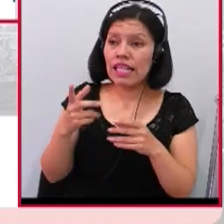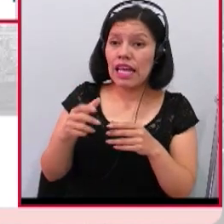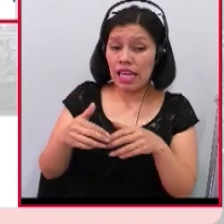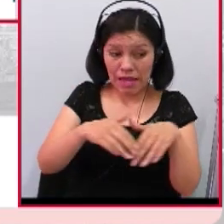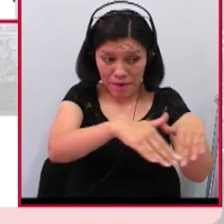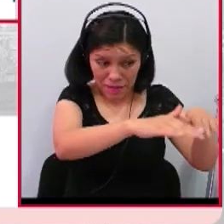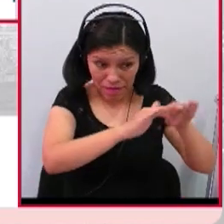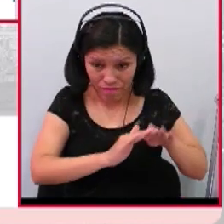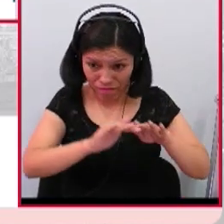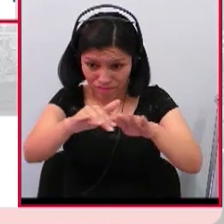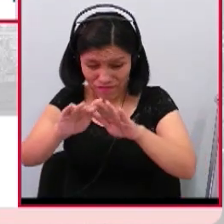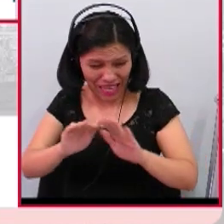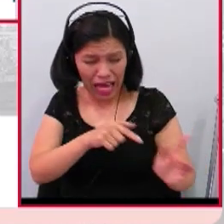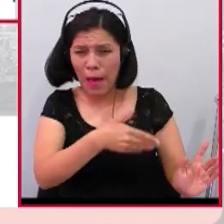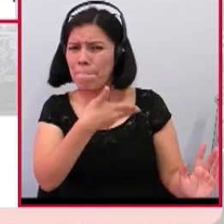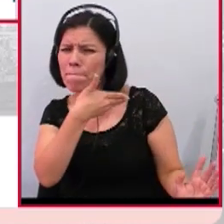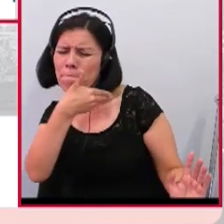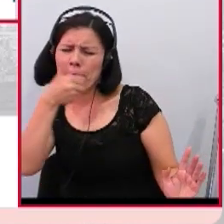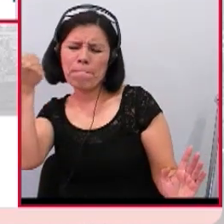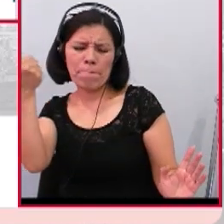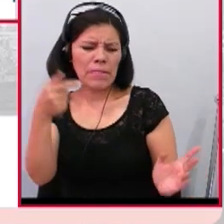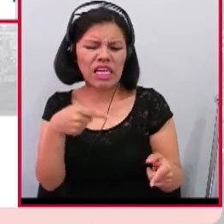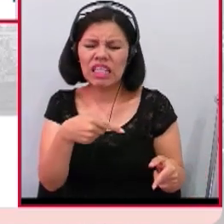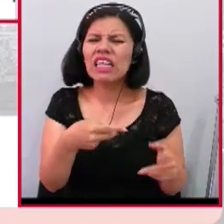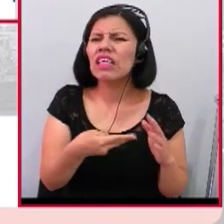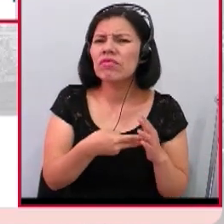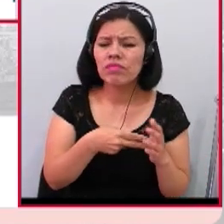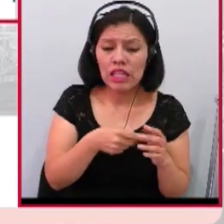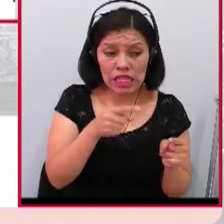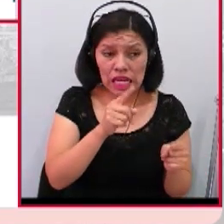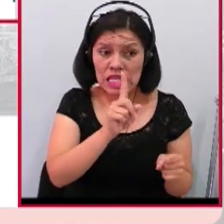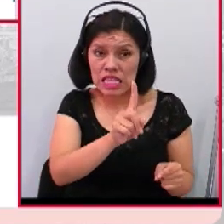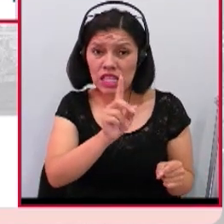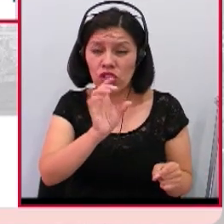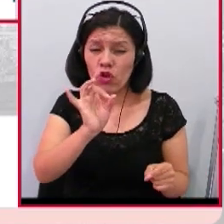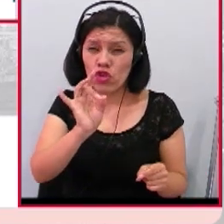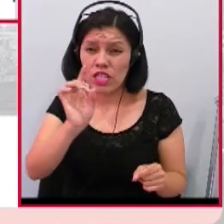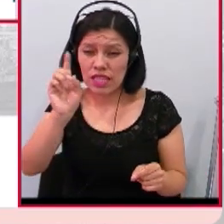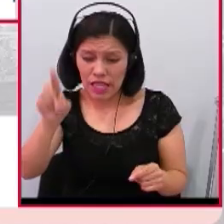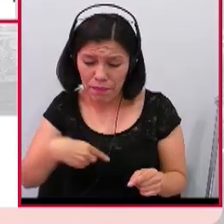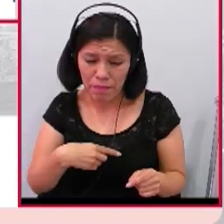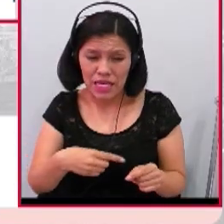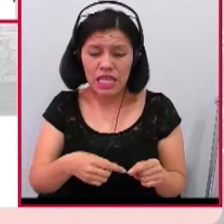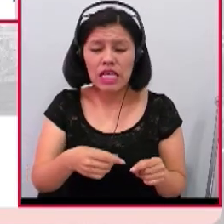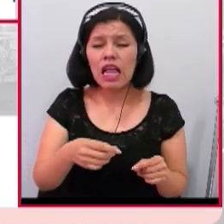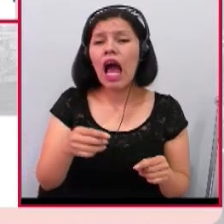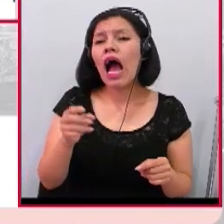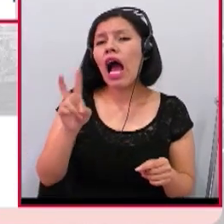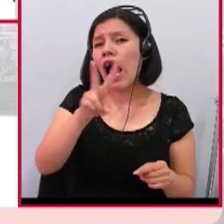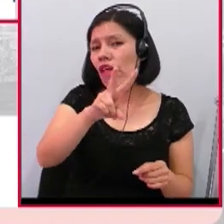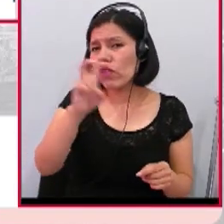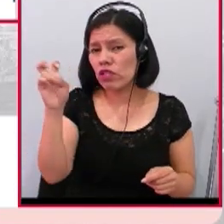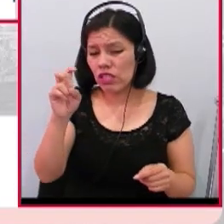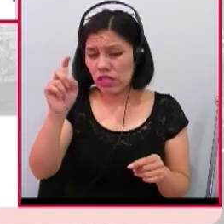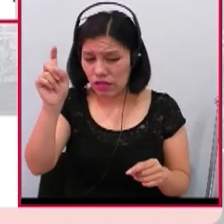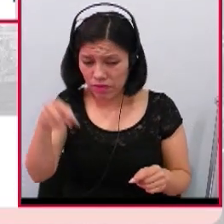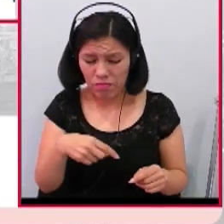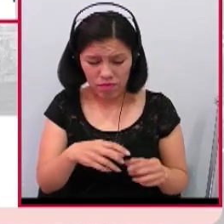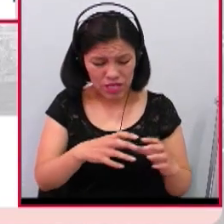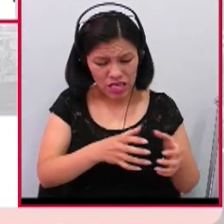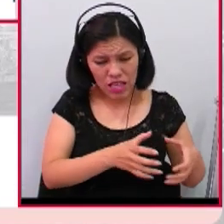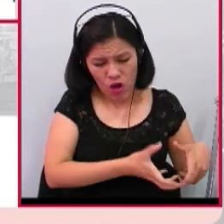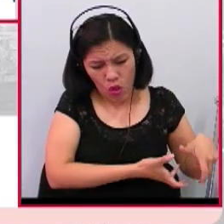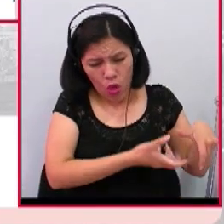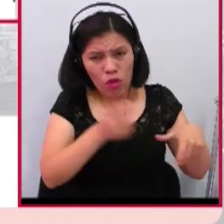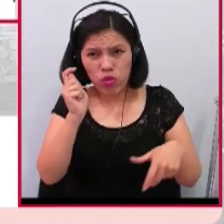el mejor convertidor llevado indica que debe llegar de 180.000 a 200.000 toneladas entre reparaciones finales, o sea,